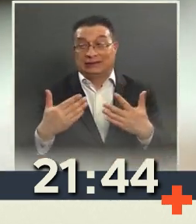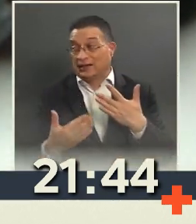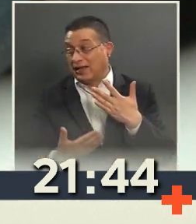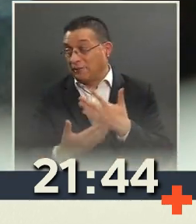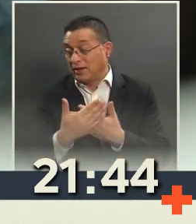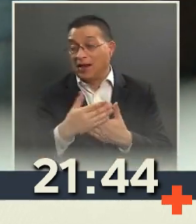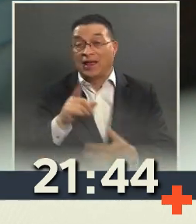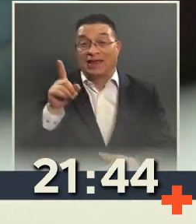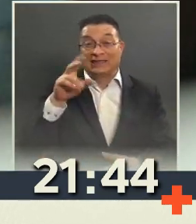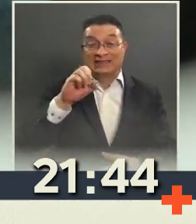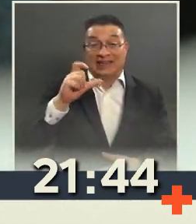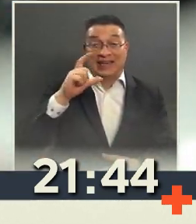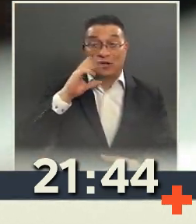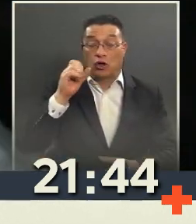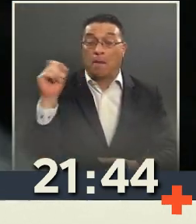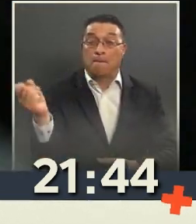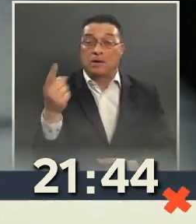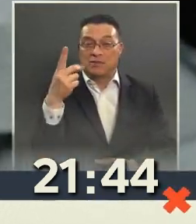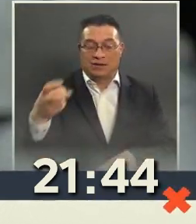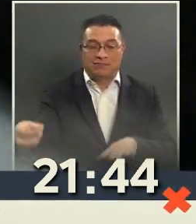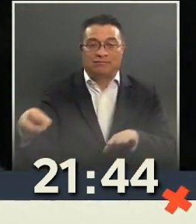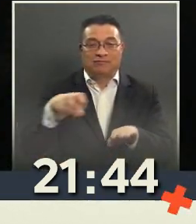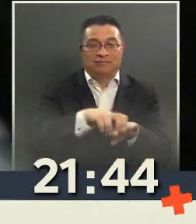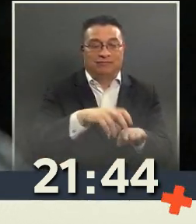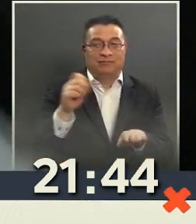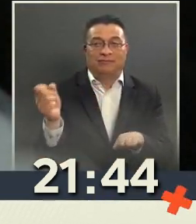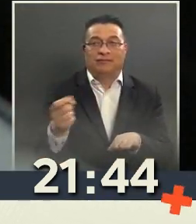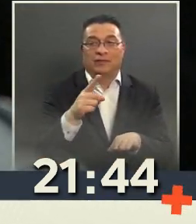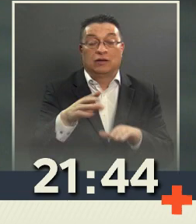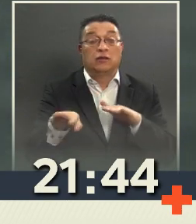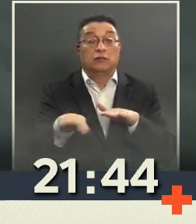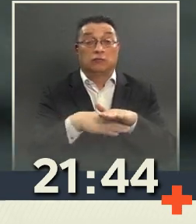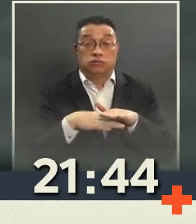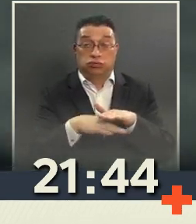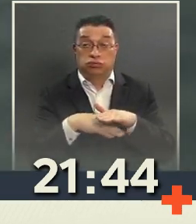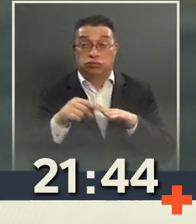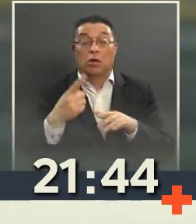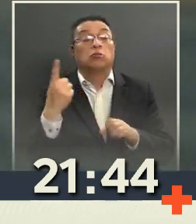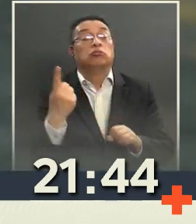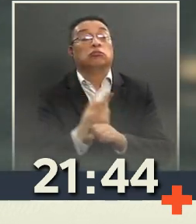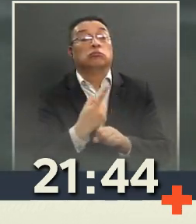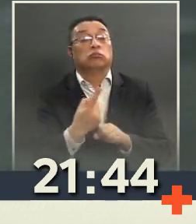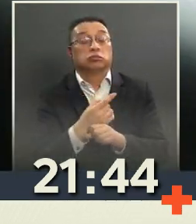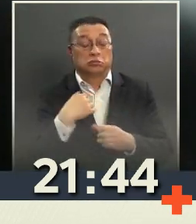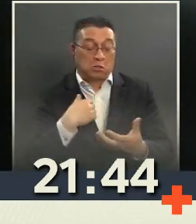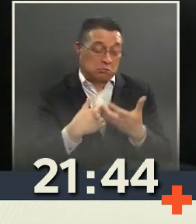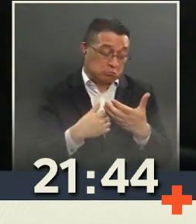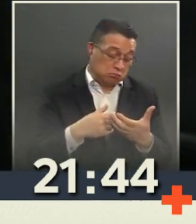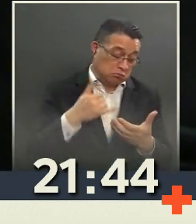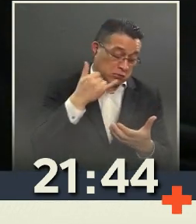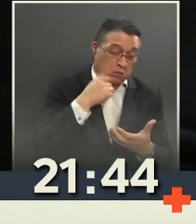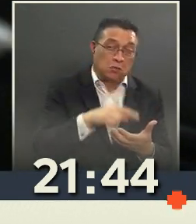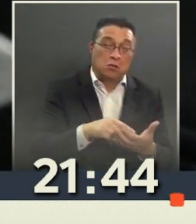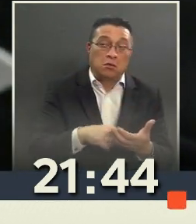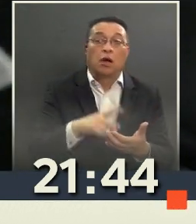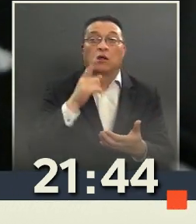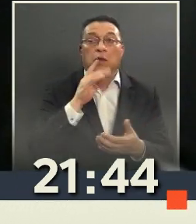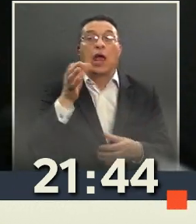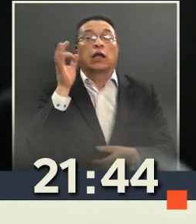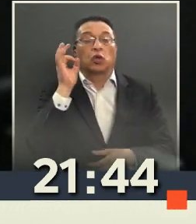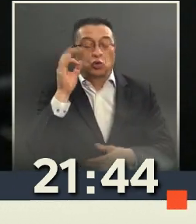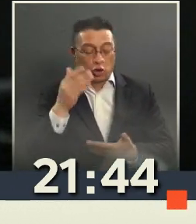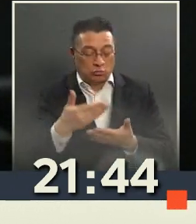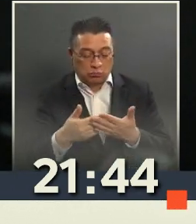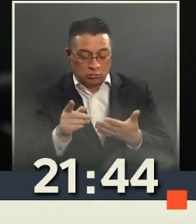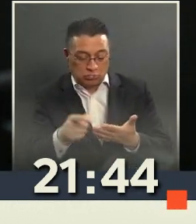es el primer pasajero para Héctor. En este recorrido no solo conversa o mira el celular, también practica su reunión.